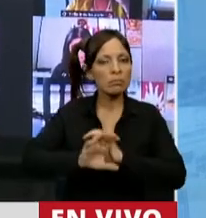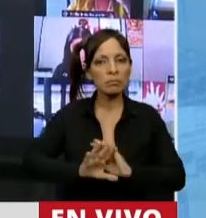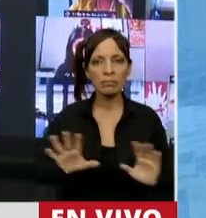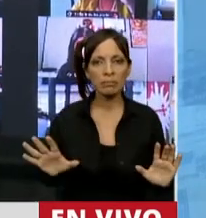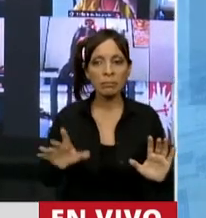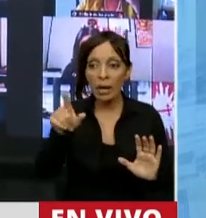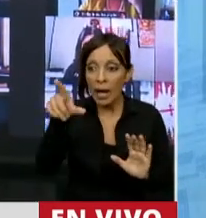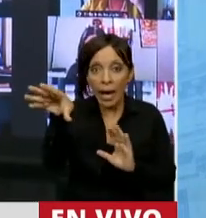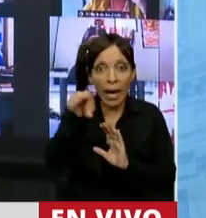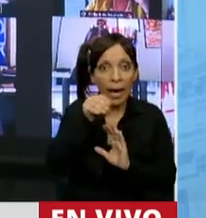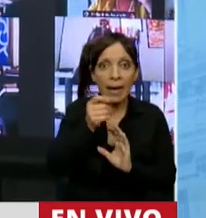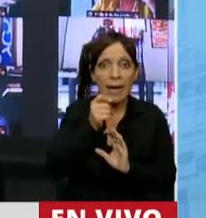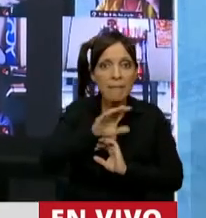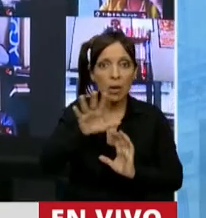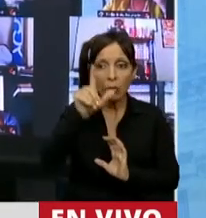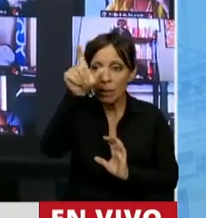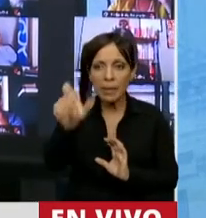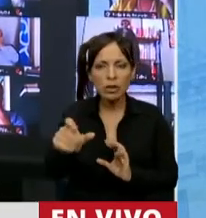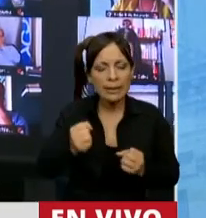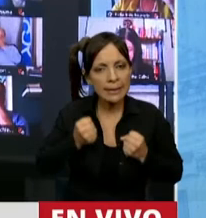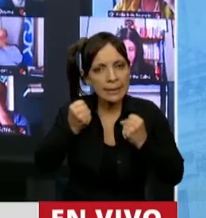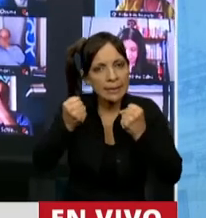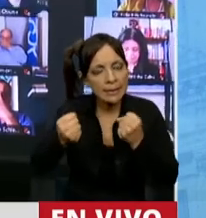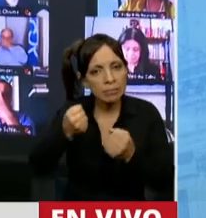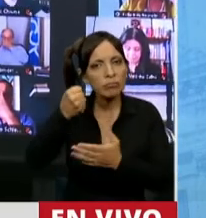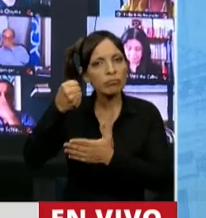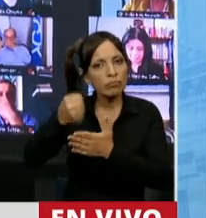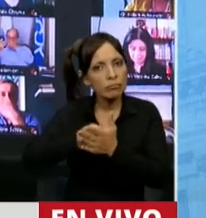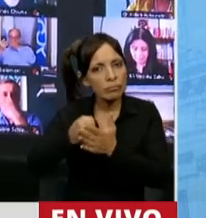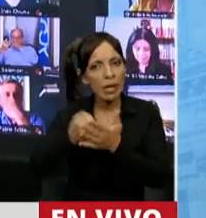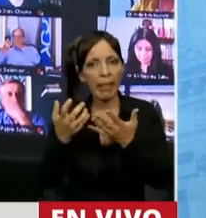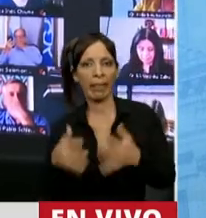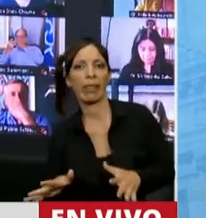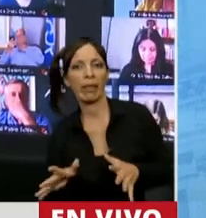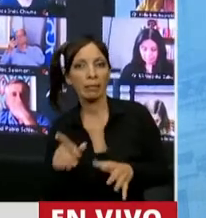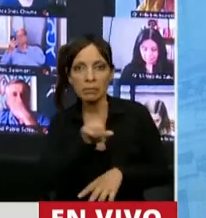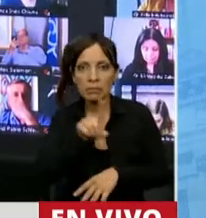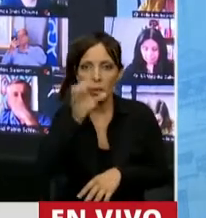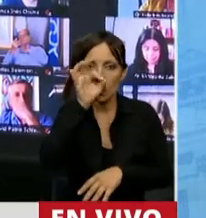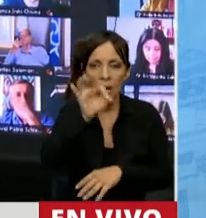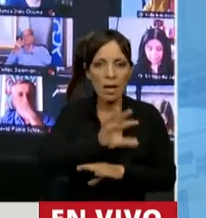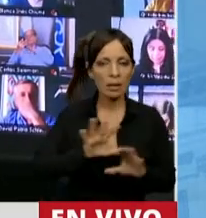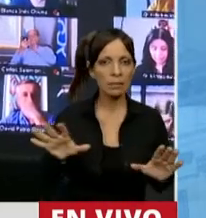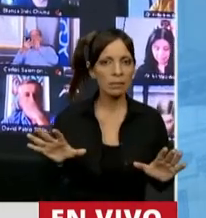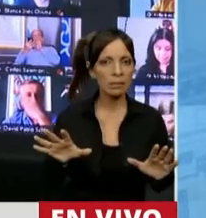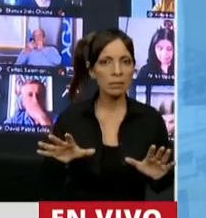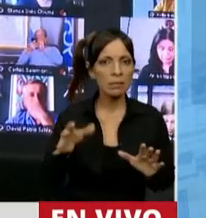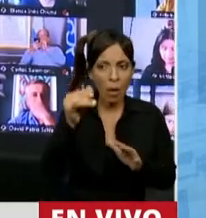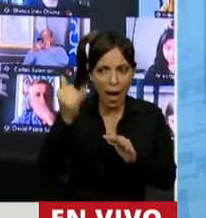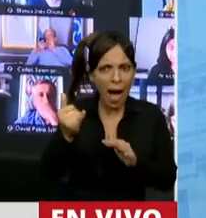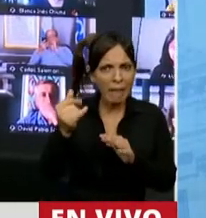Era el ejemplo de quien se esfuerza, de quien no baja los brazos por tener